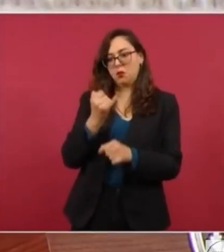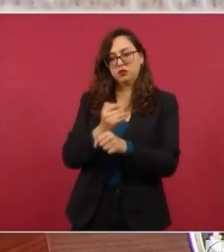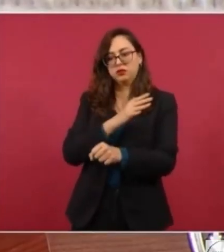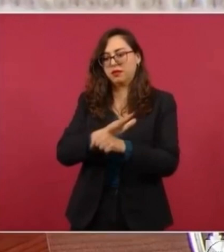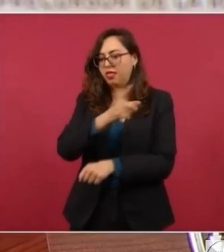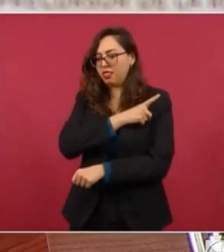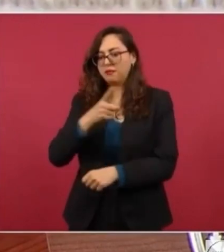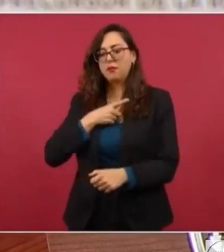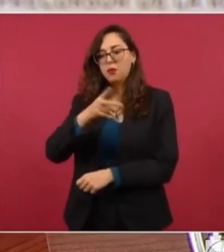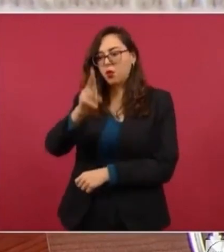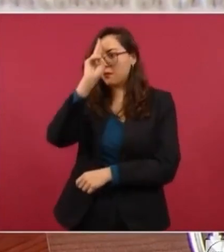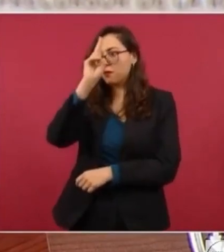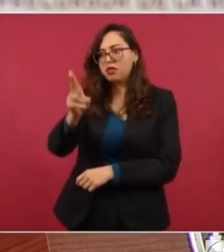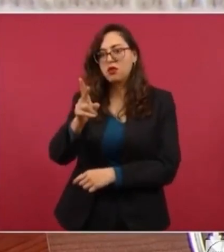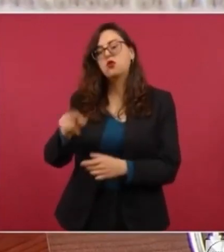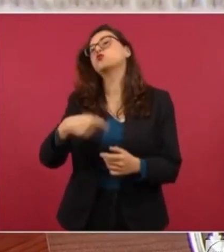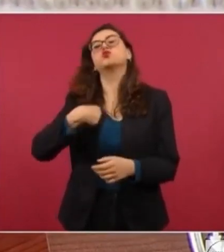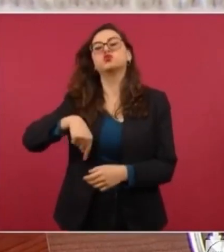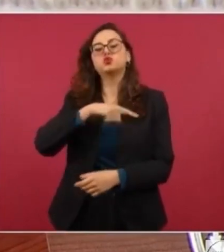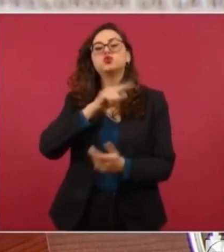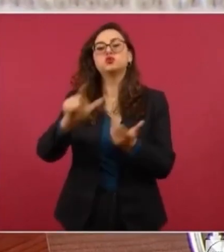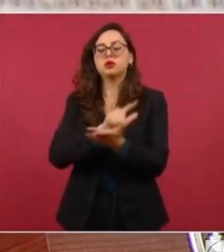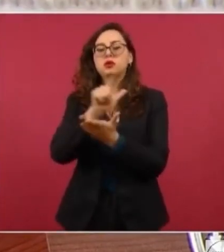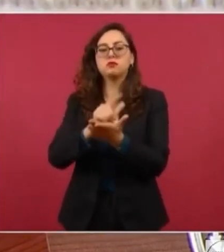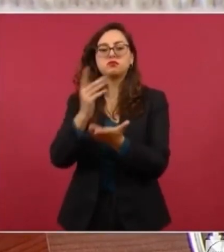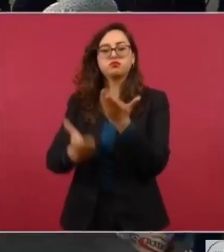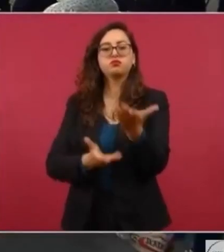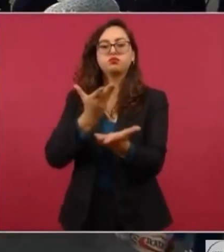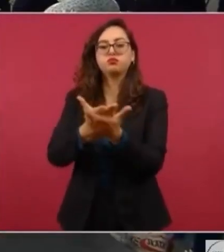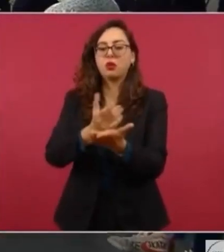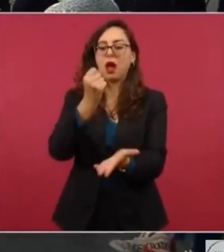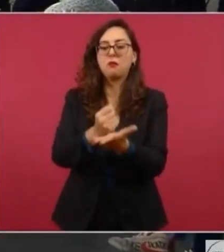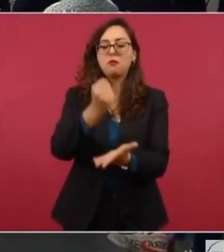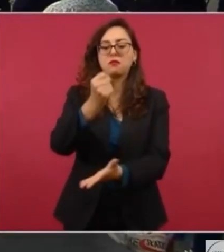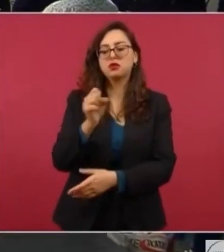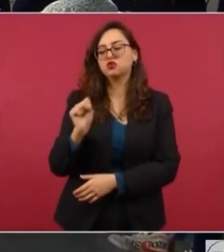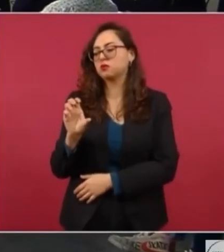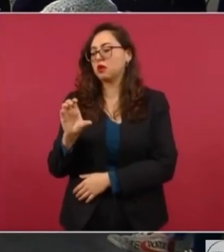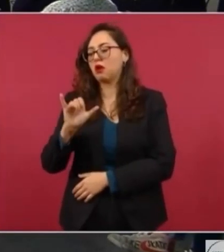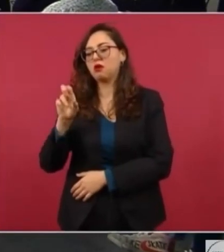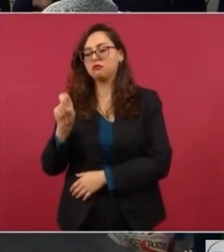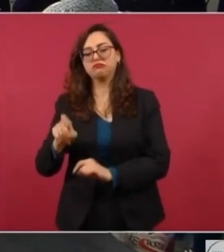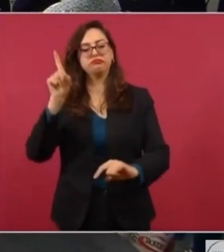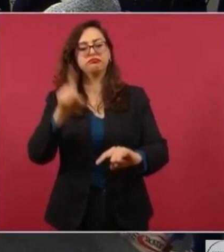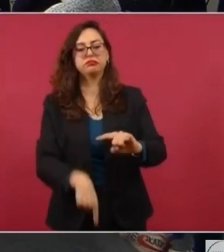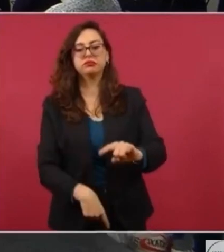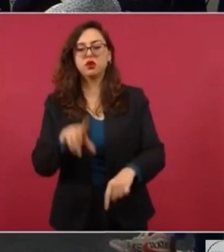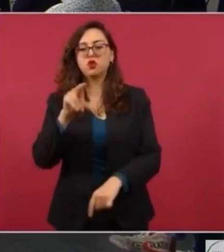Entonces vamos a volver a lo mismo.